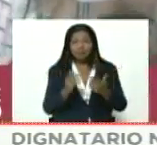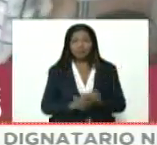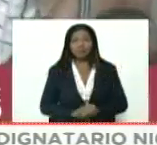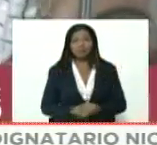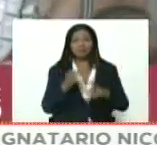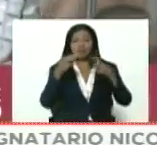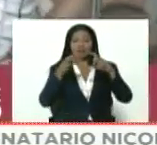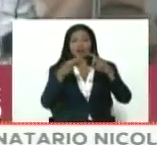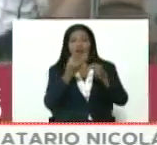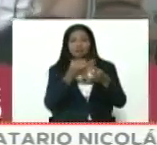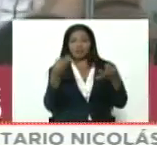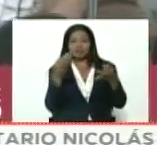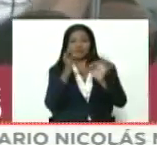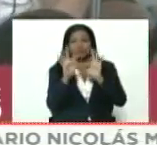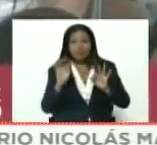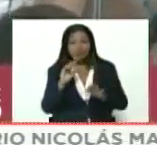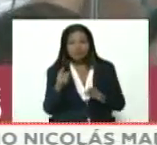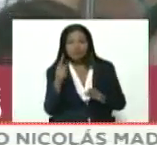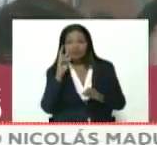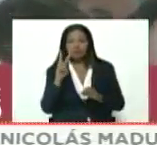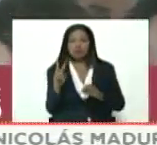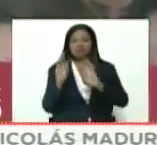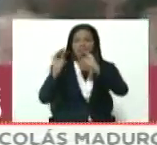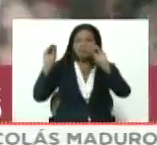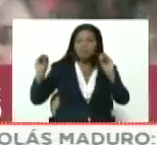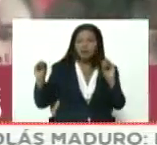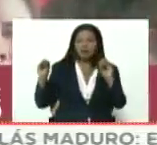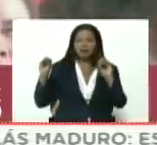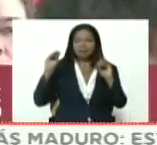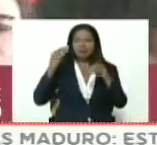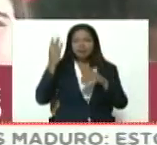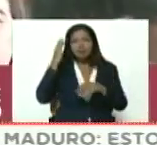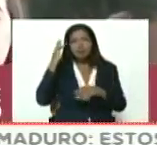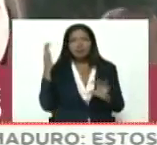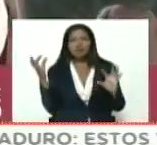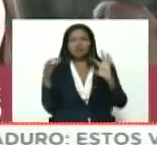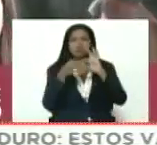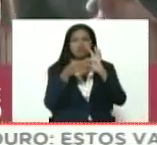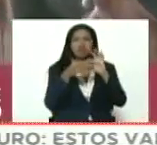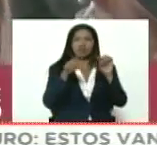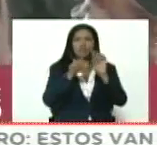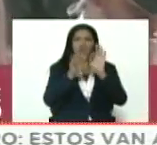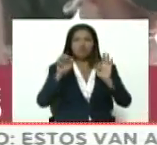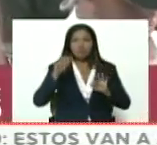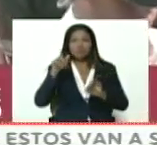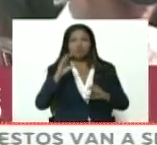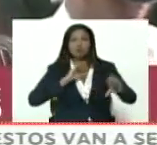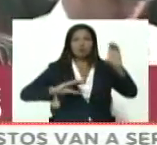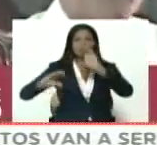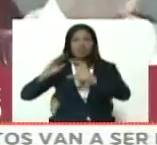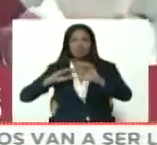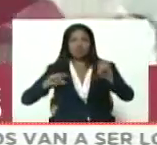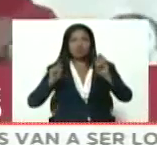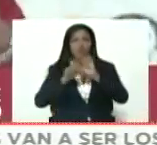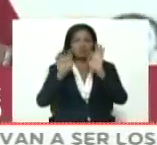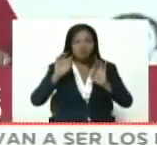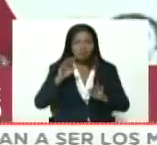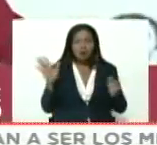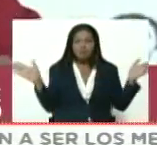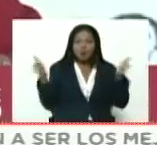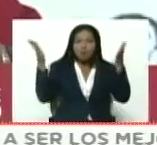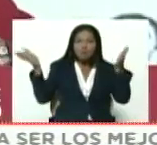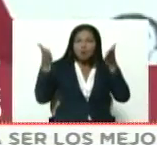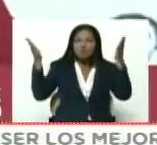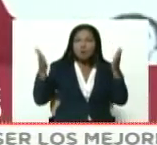carnet es un tremendo instrumento para llamar, conectar, comunicar,